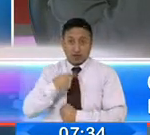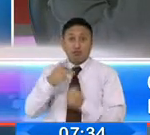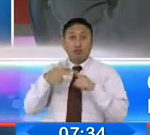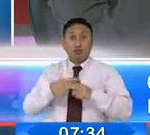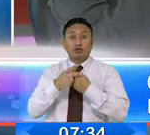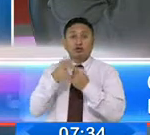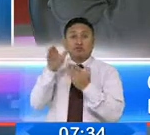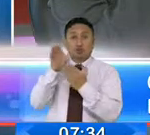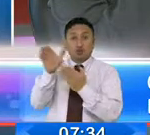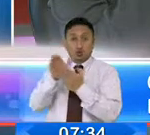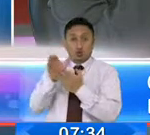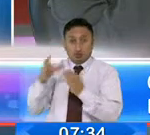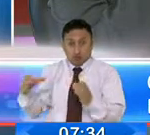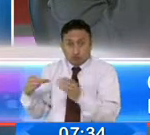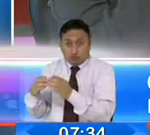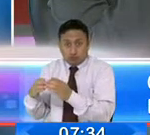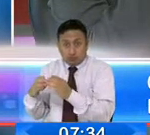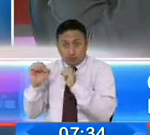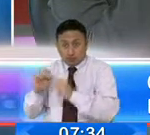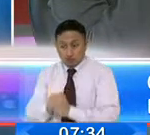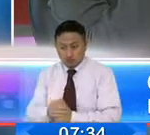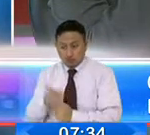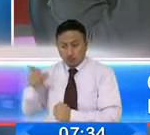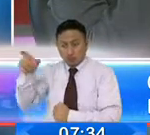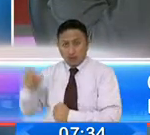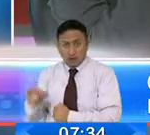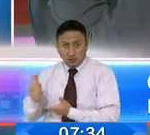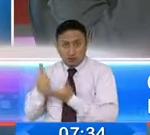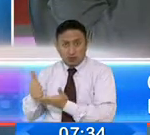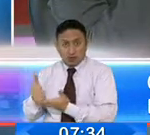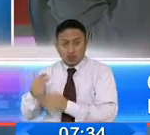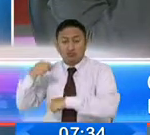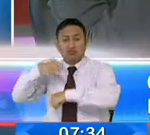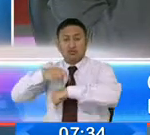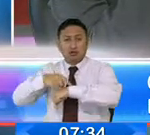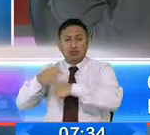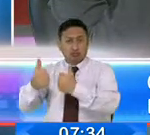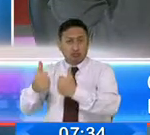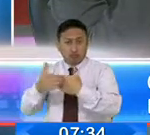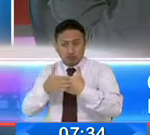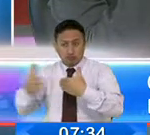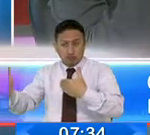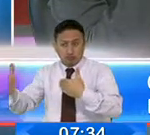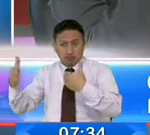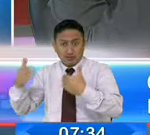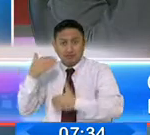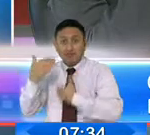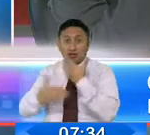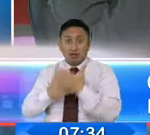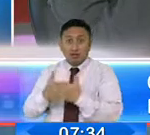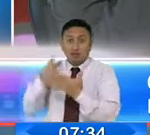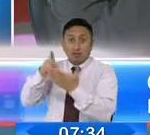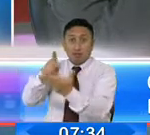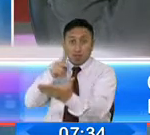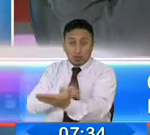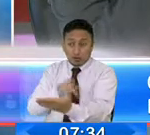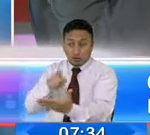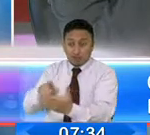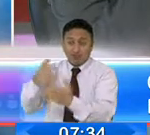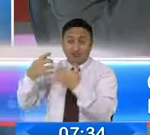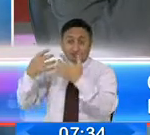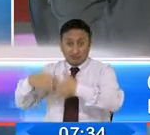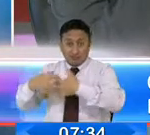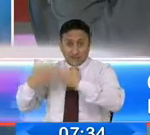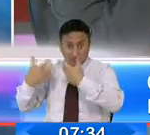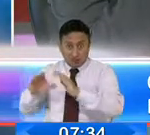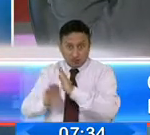el emprendedor en condiciones muy favorables, en plazos muy favorables, y posteriormente cuando el proyecto, cuando el emprendimiento